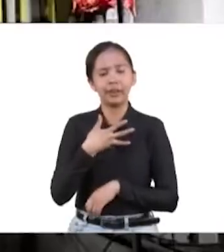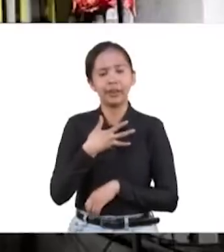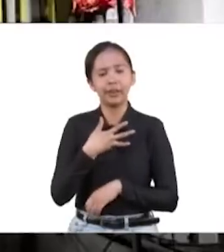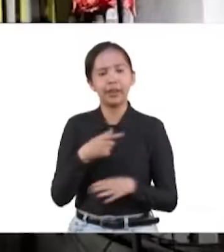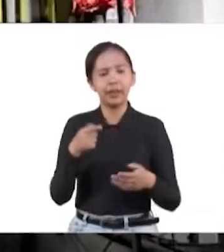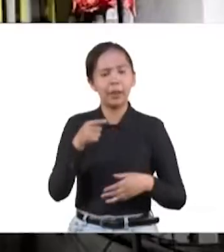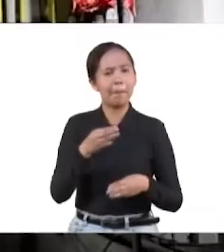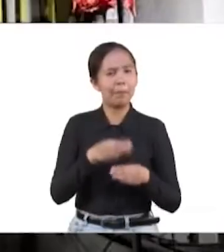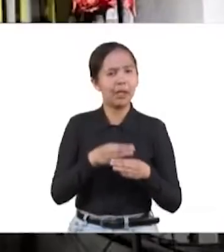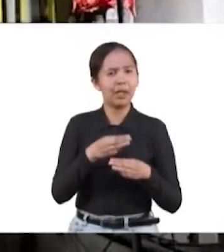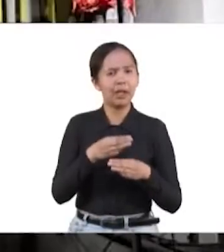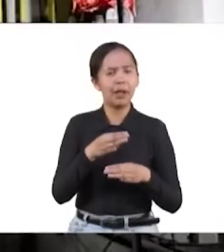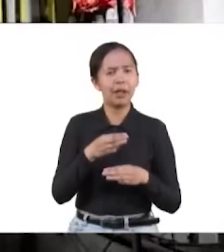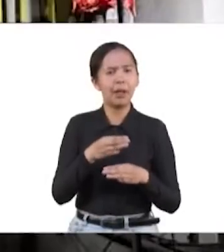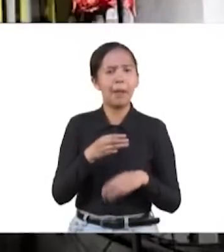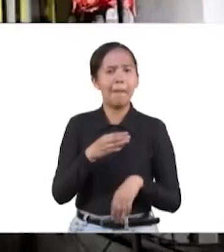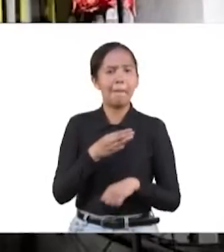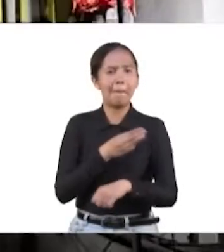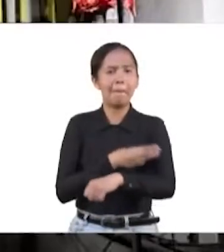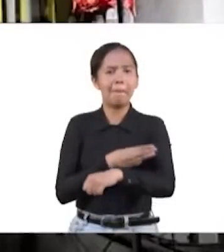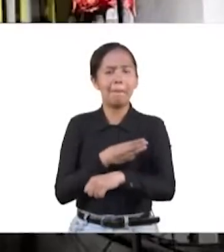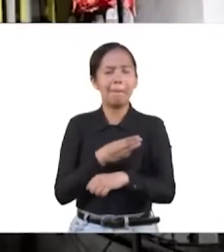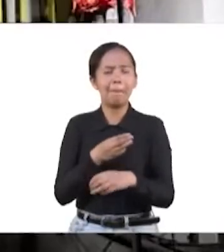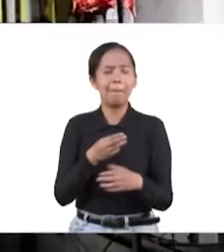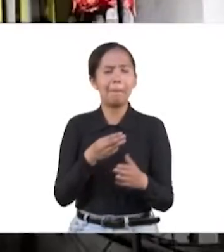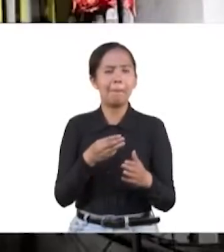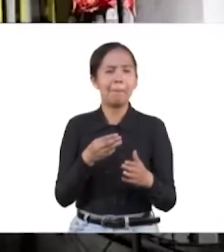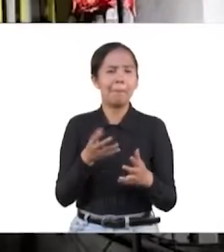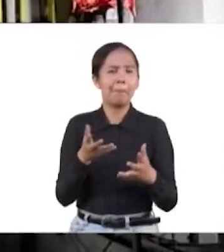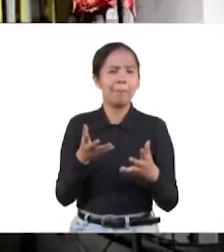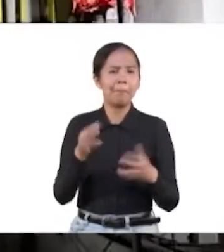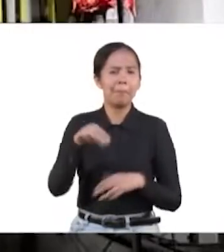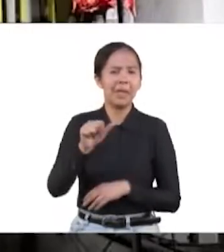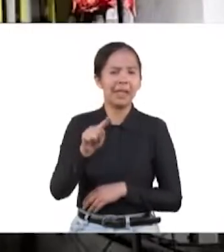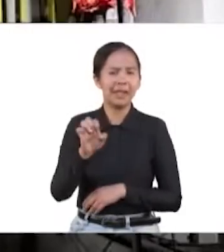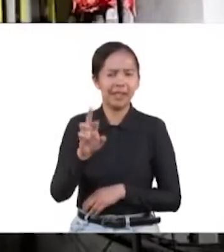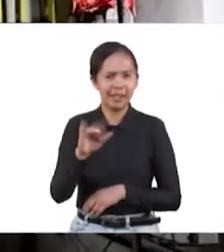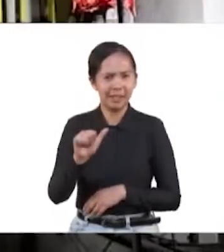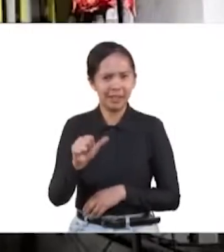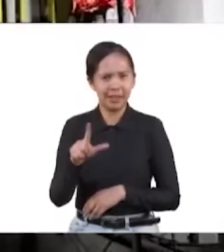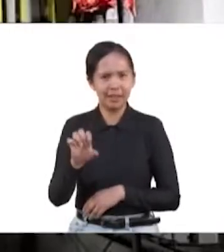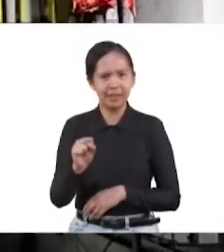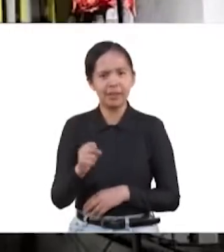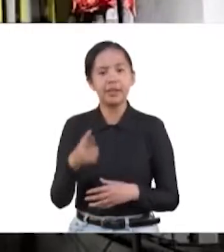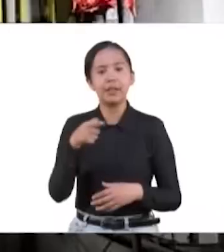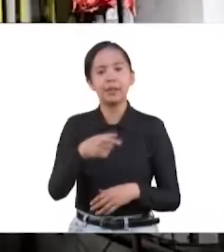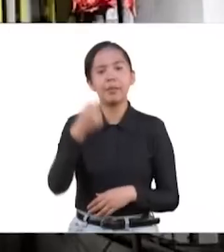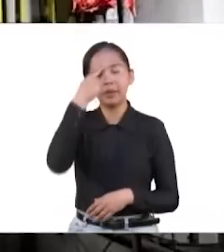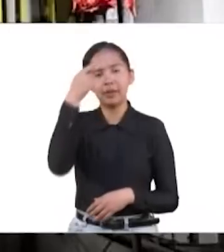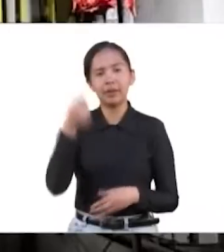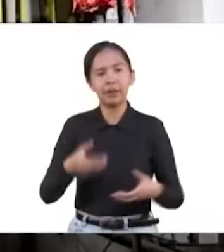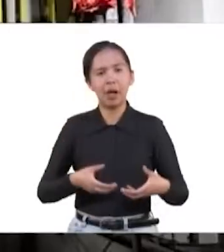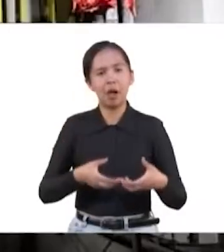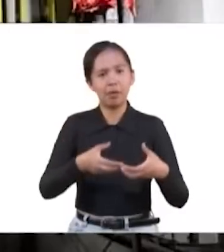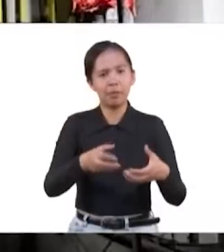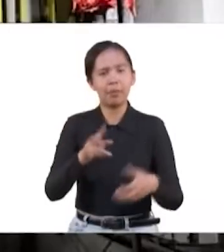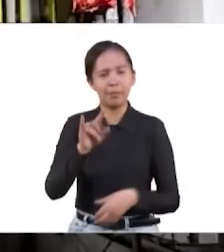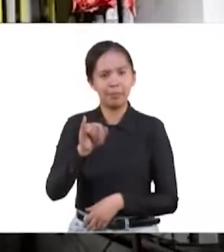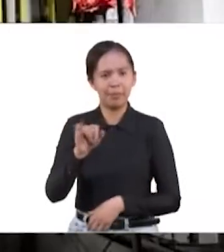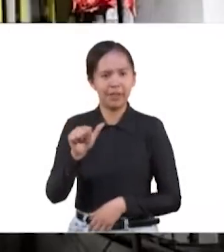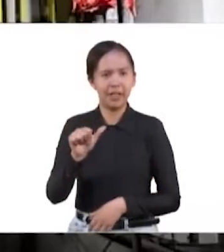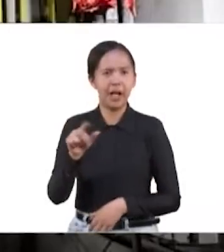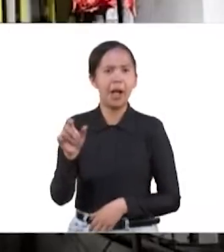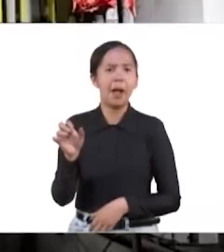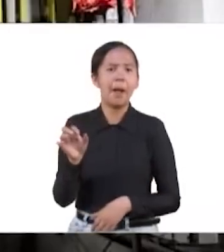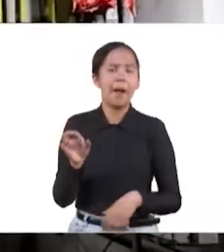de materiales y maquinarias, se desportillaron algunos tramos de andén cercanos a la vía. Estos